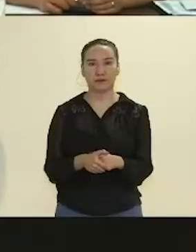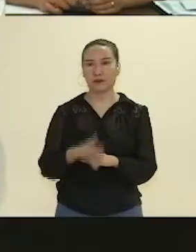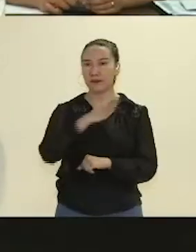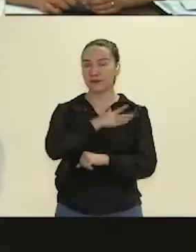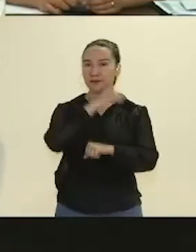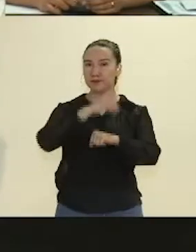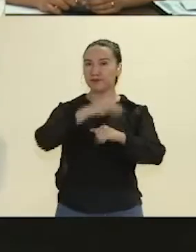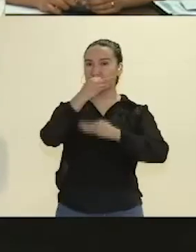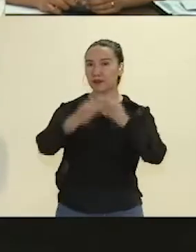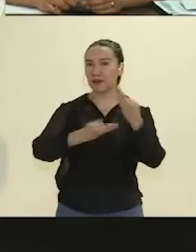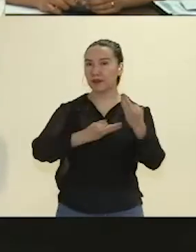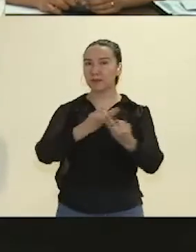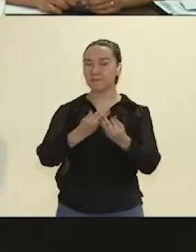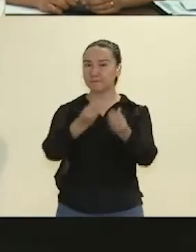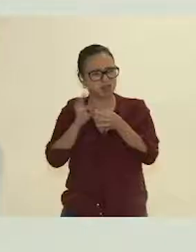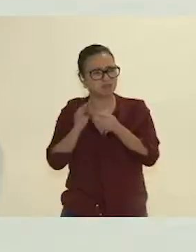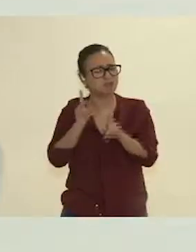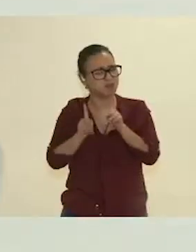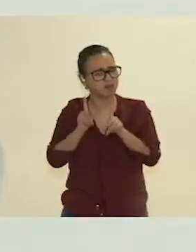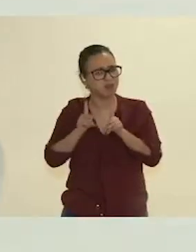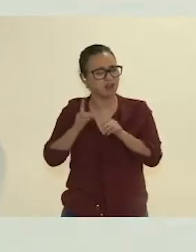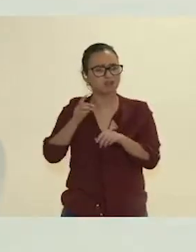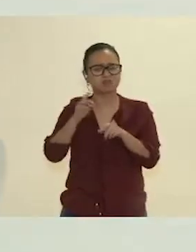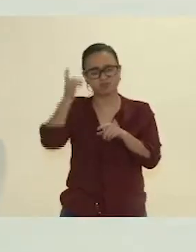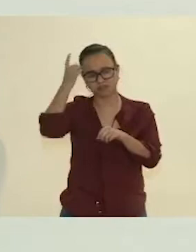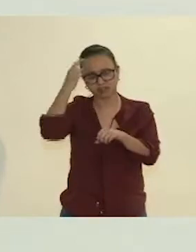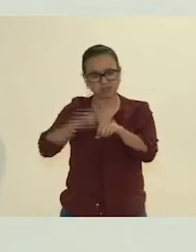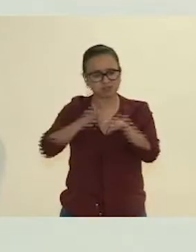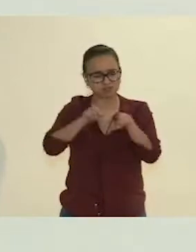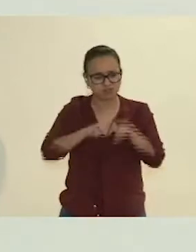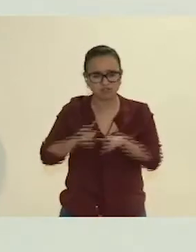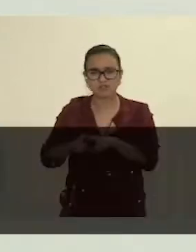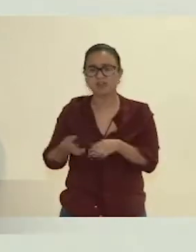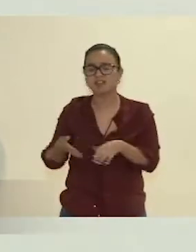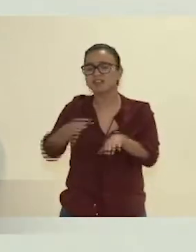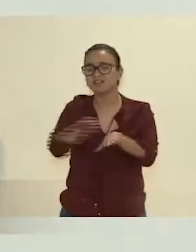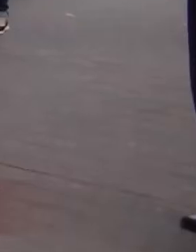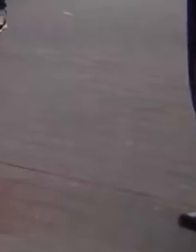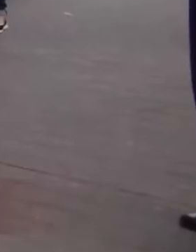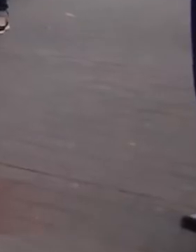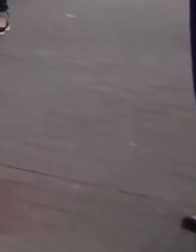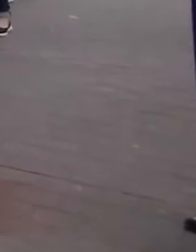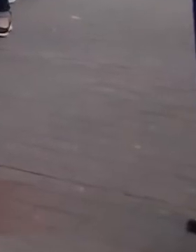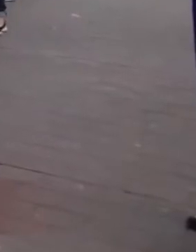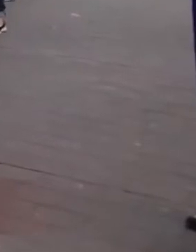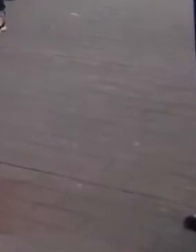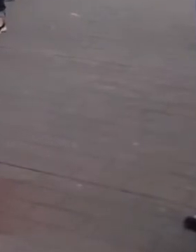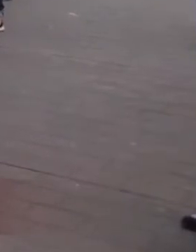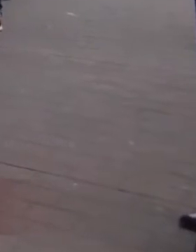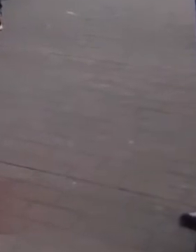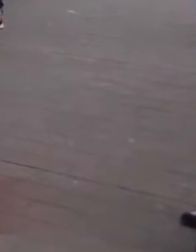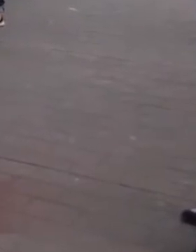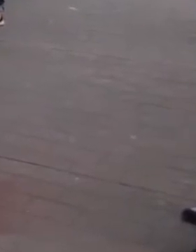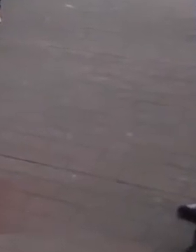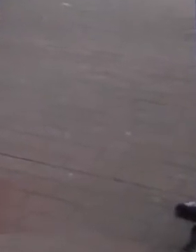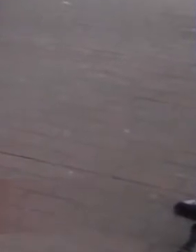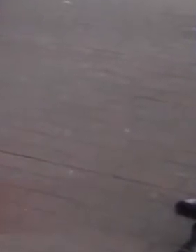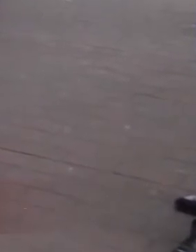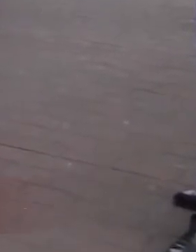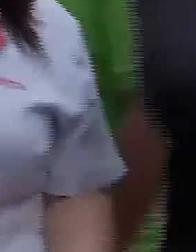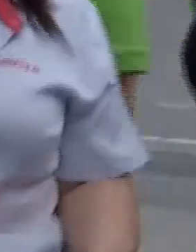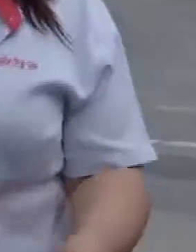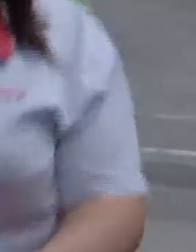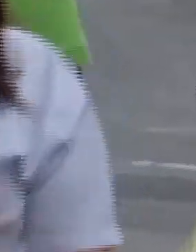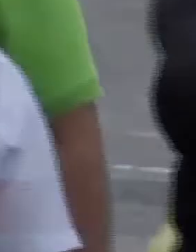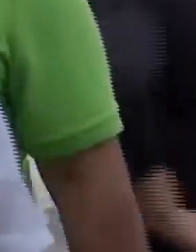El titular de la Comisión Estatal para la Prevención de Riesgos Sanitarios, COEPRIS, Carlos Aguilar Acosta, señaló que a pesar de que algunas instituciones bancarias